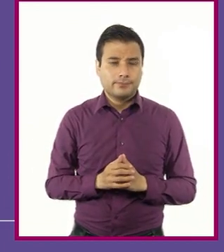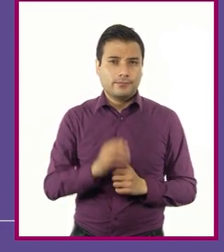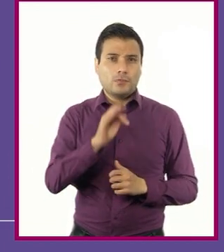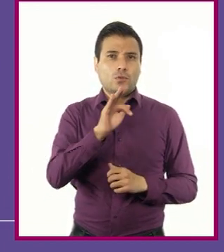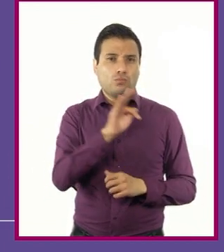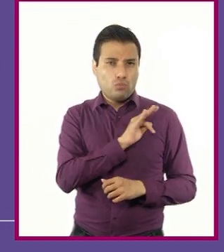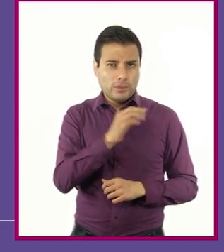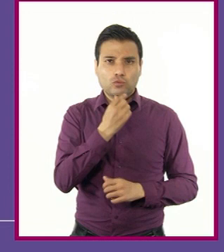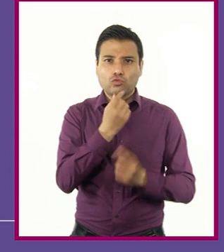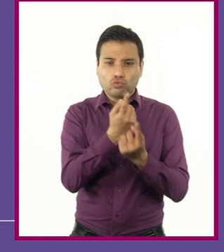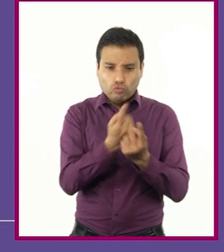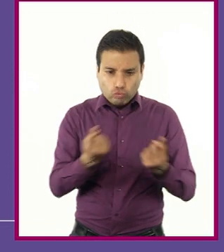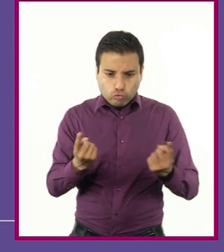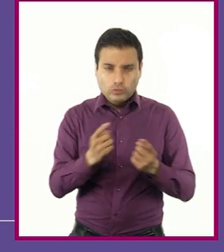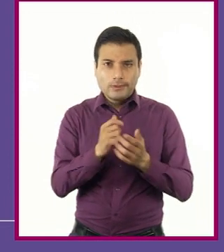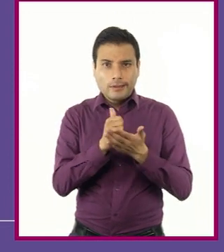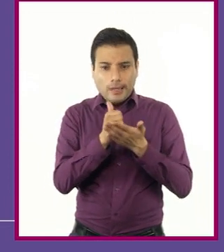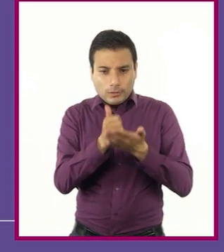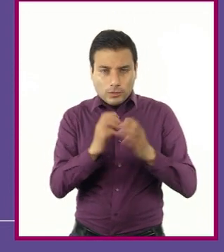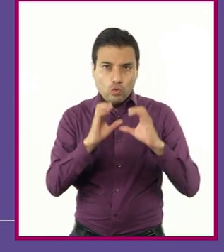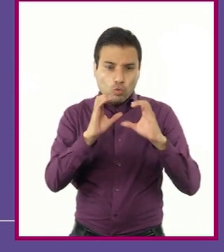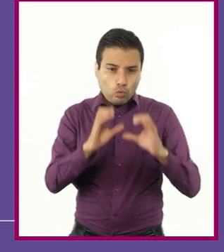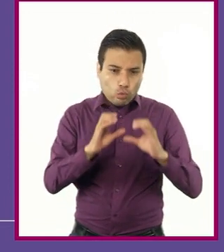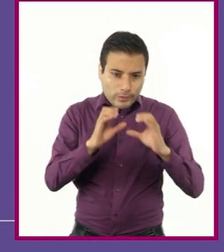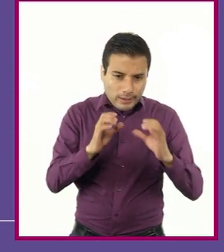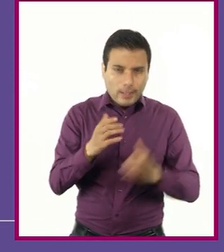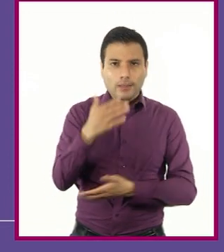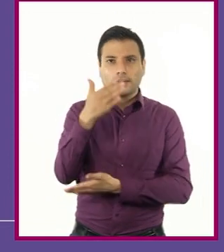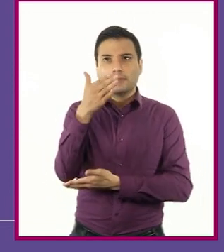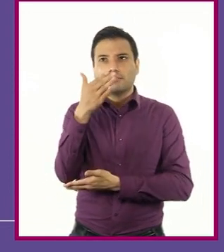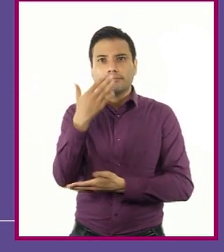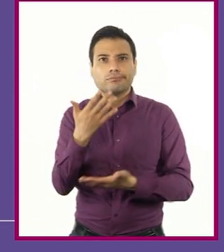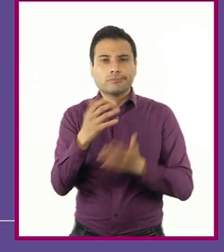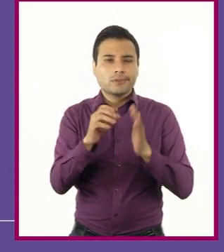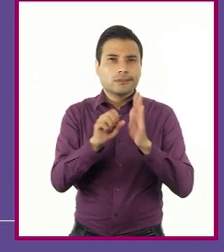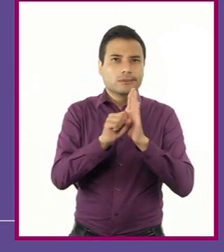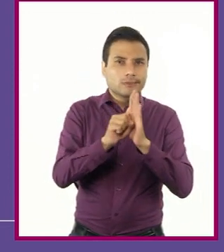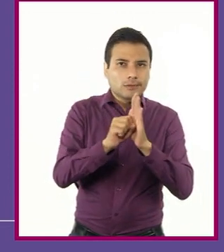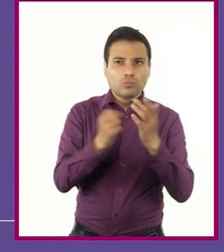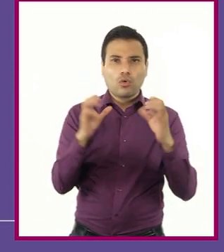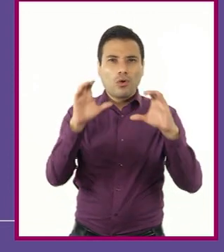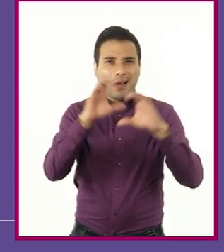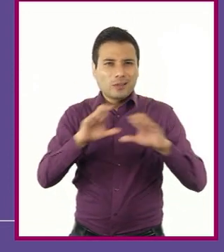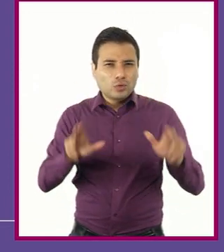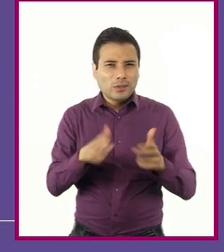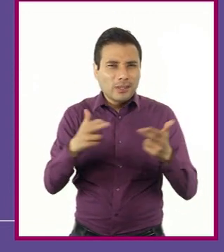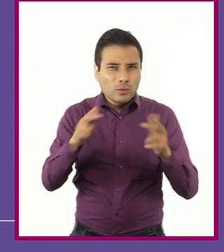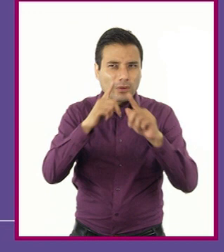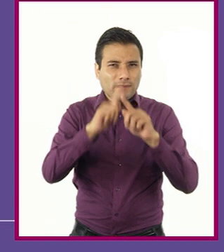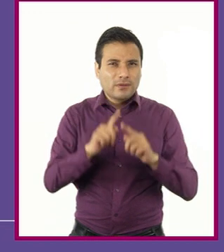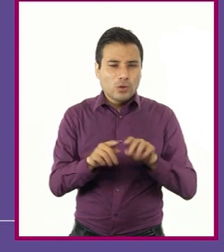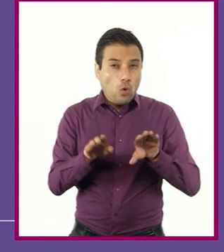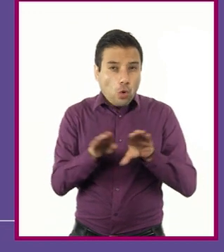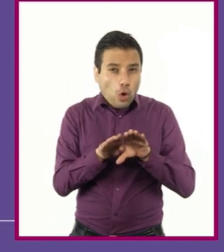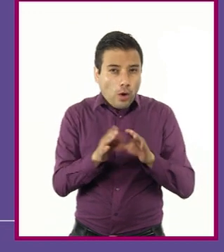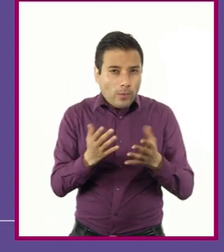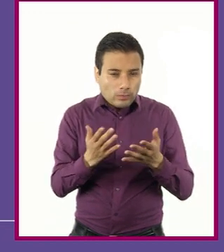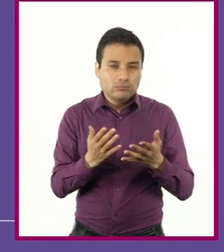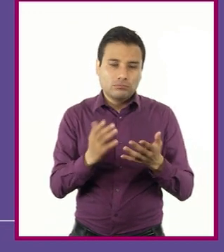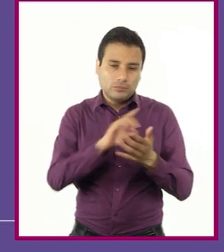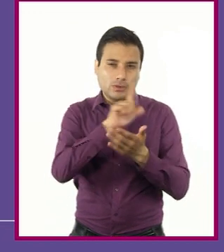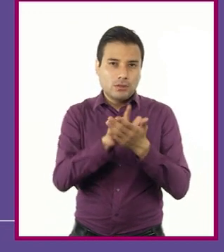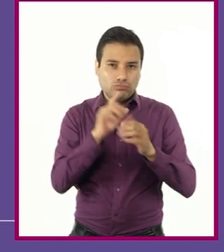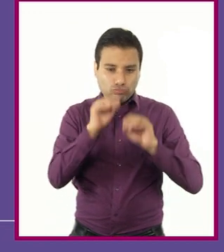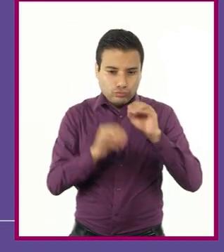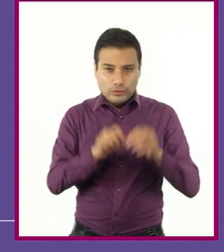de la niñez, legislar sobre el uso de la bandera, escudo e himno nacional, o implementar leyes contra el secuestro,